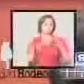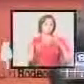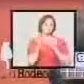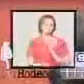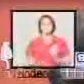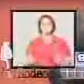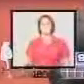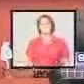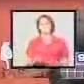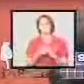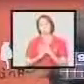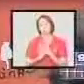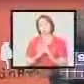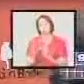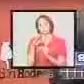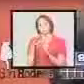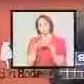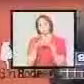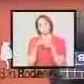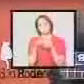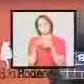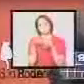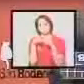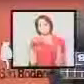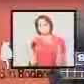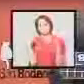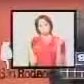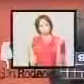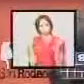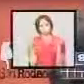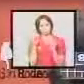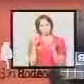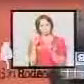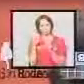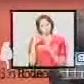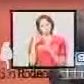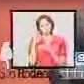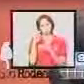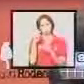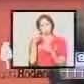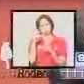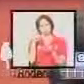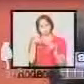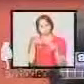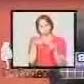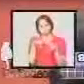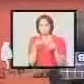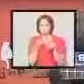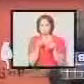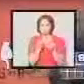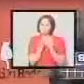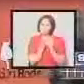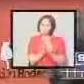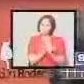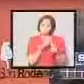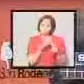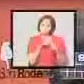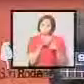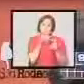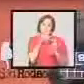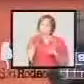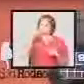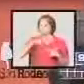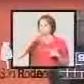sacar un crédito sin fiador, pero también tenemos líneas de crédito sin fiador para el sector privado, con fiador también, ¿verdad? Así que no